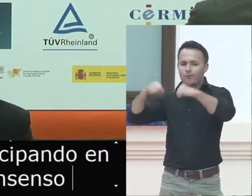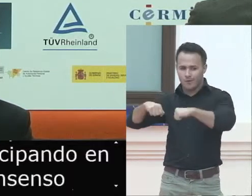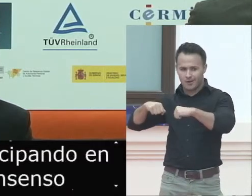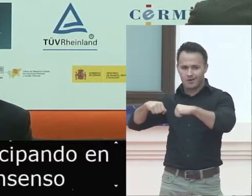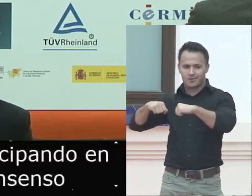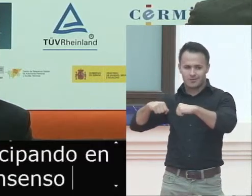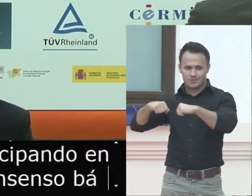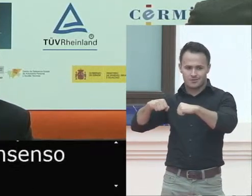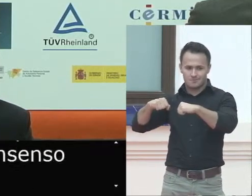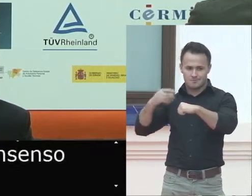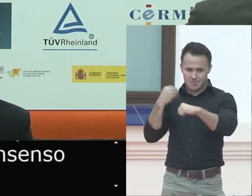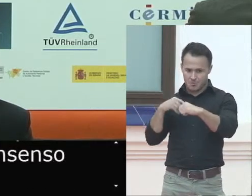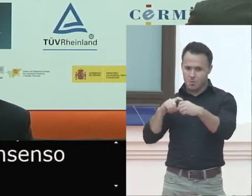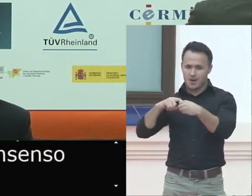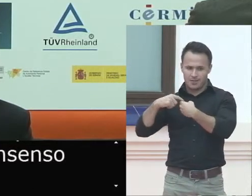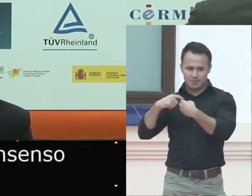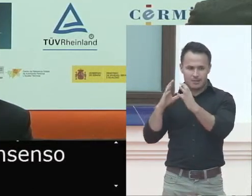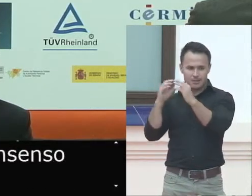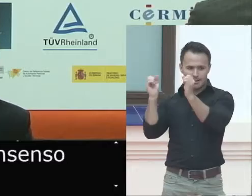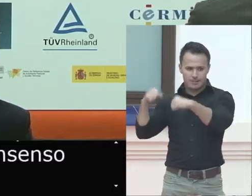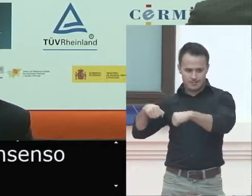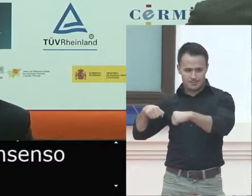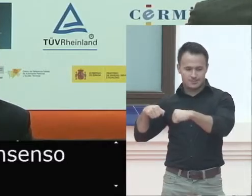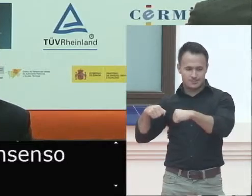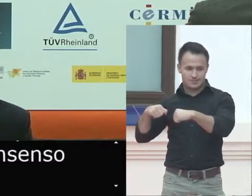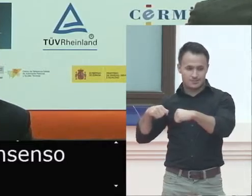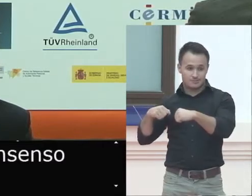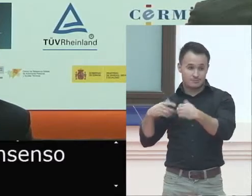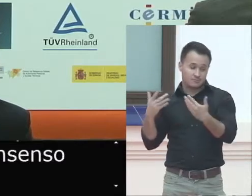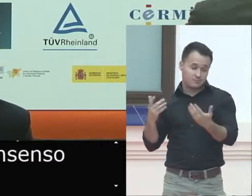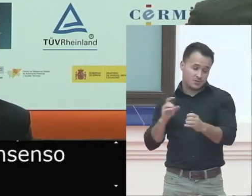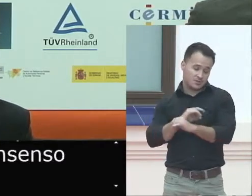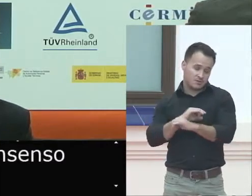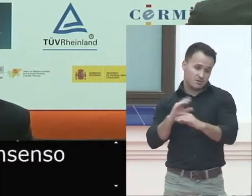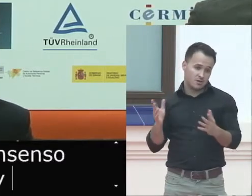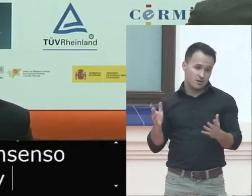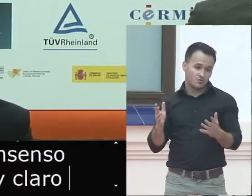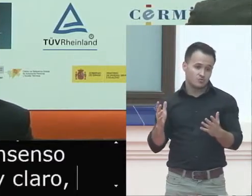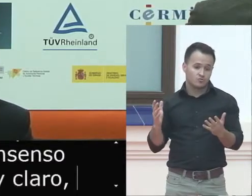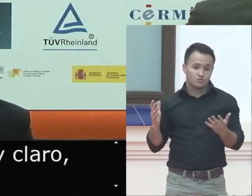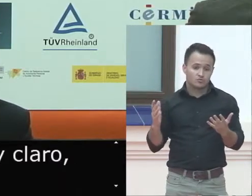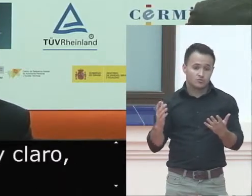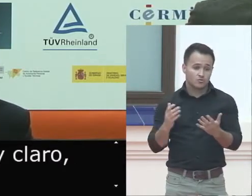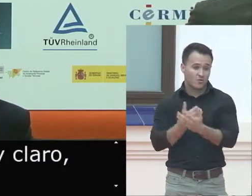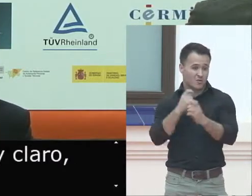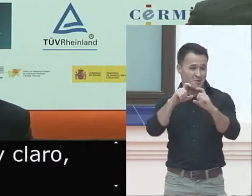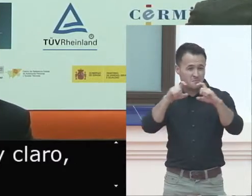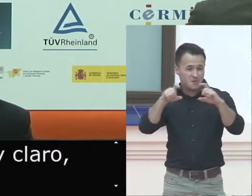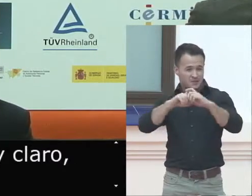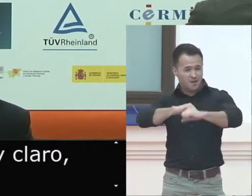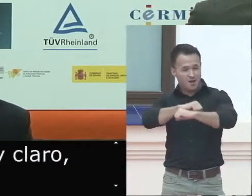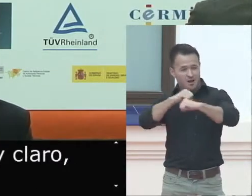básicamente entre los participantes. Y claro, que todas las grandes